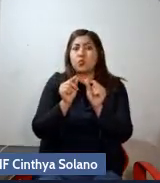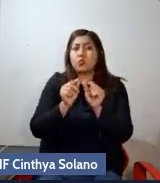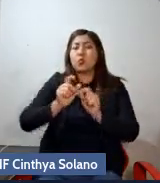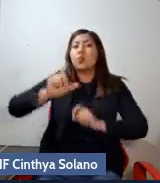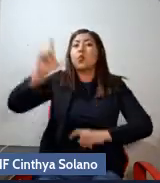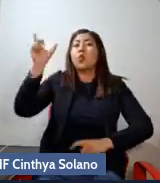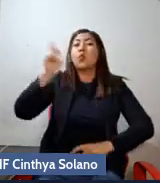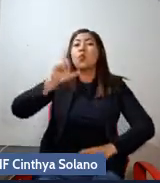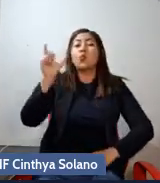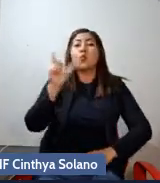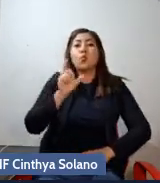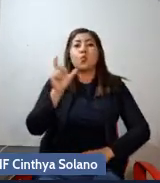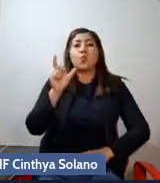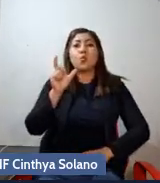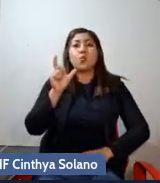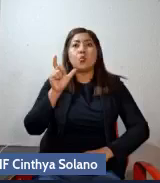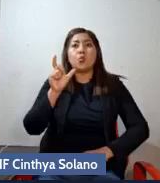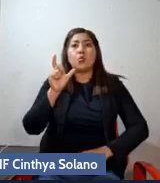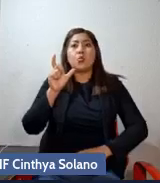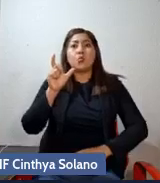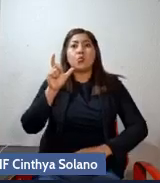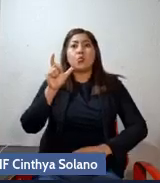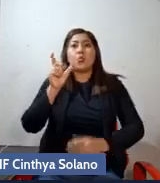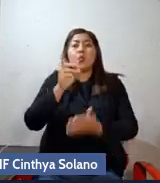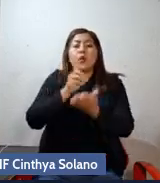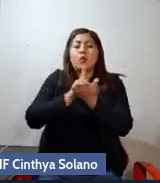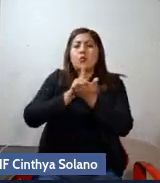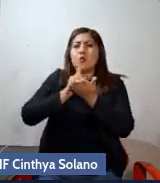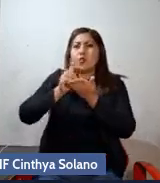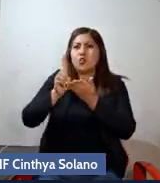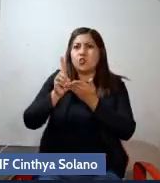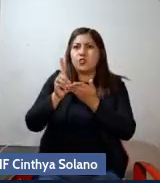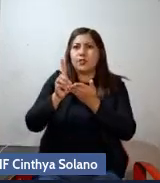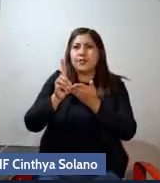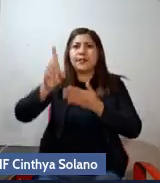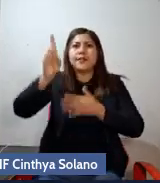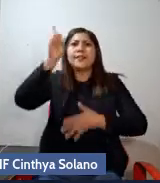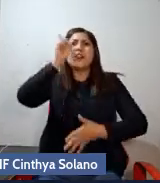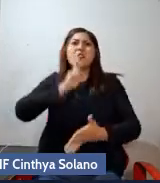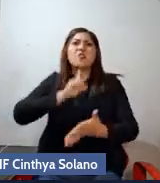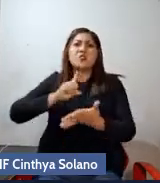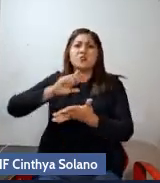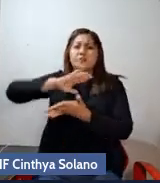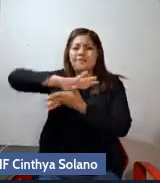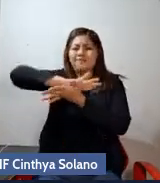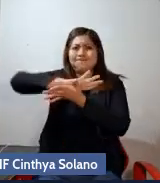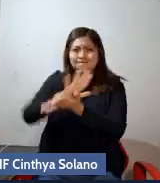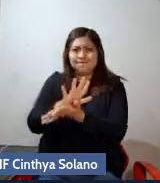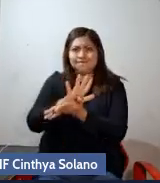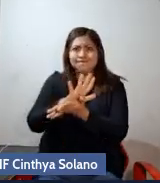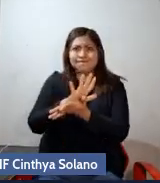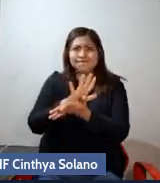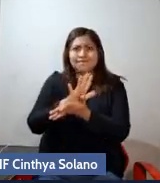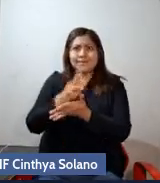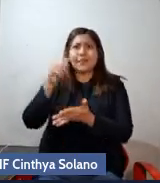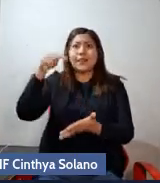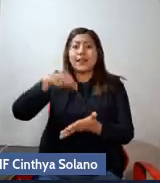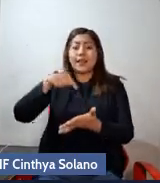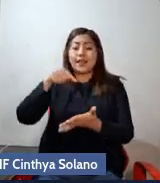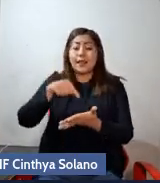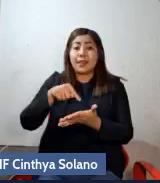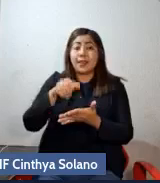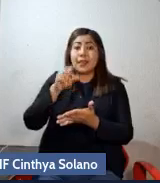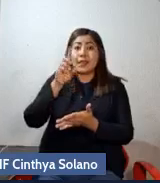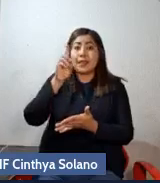derechos político-electorales de una mujer, es cuando se está cometiendo este delito electoral. Si hay